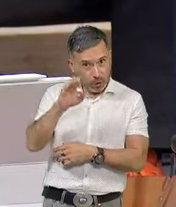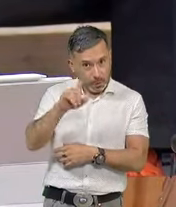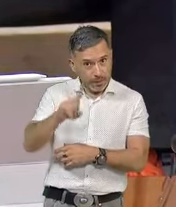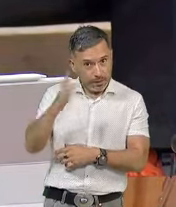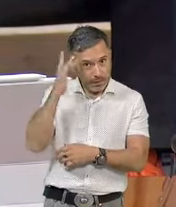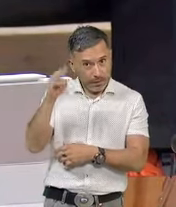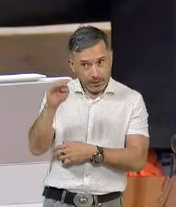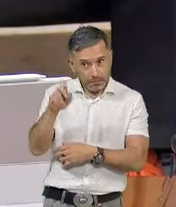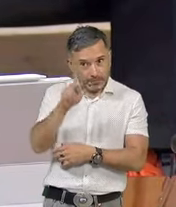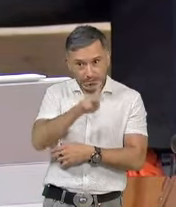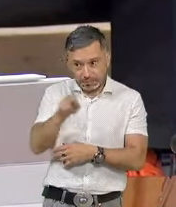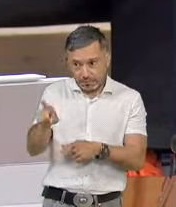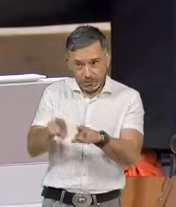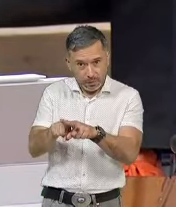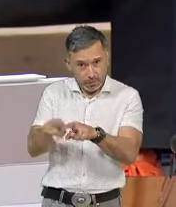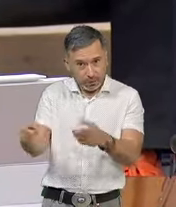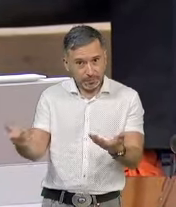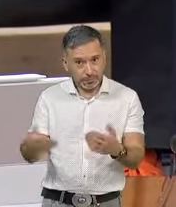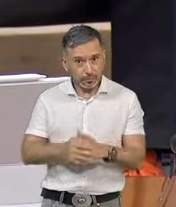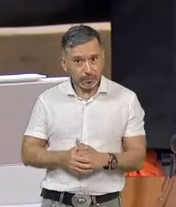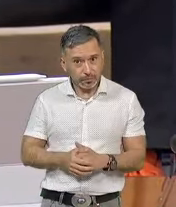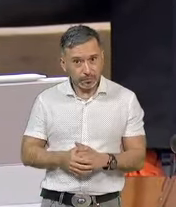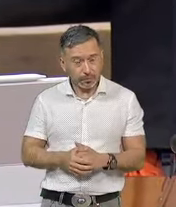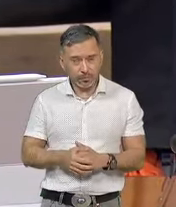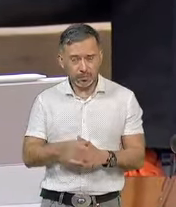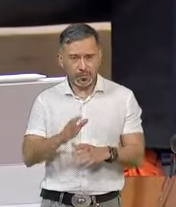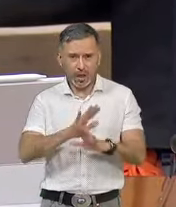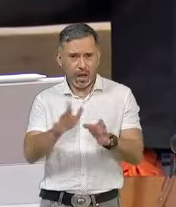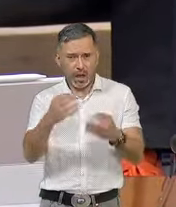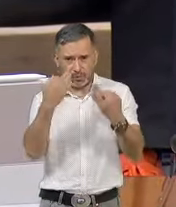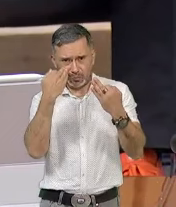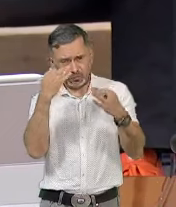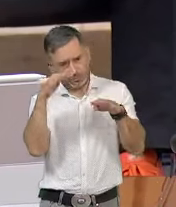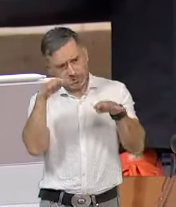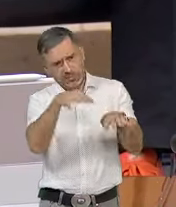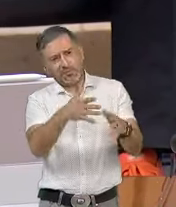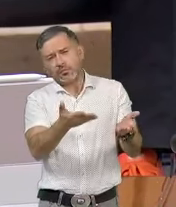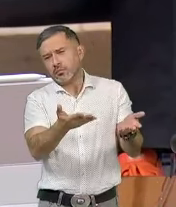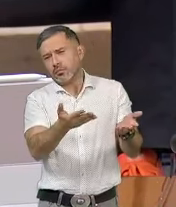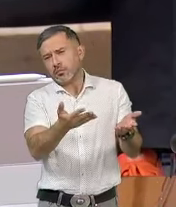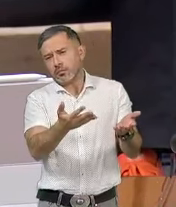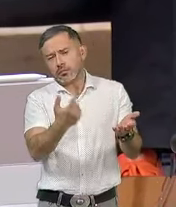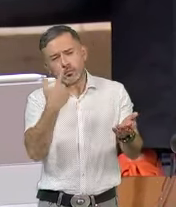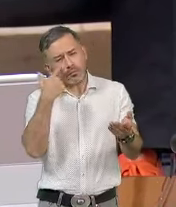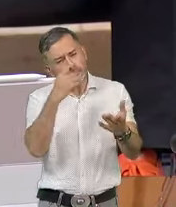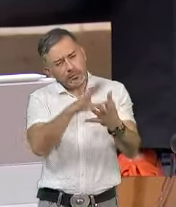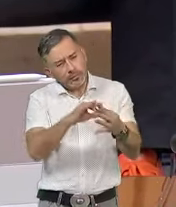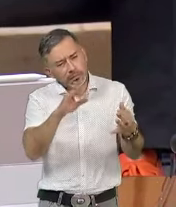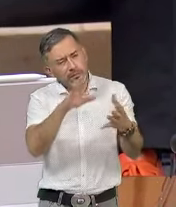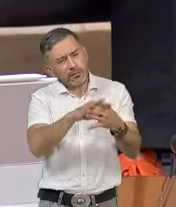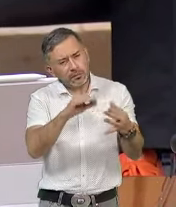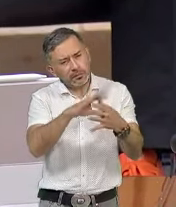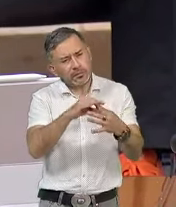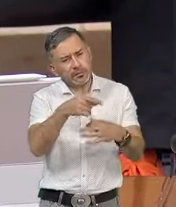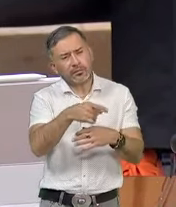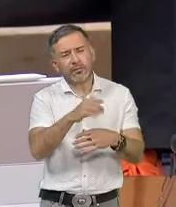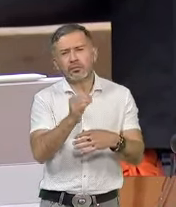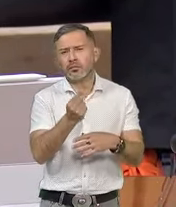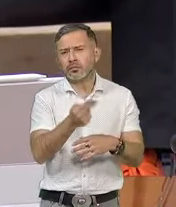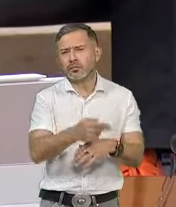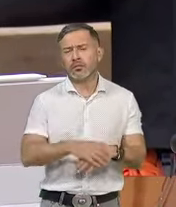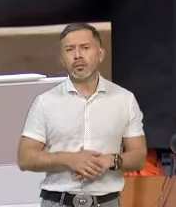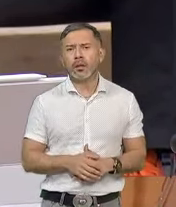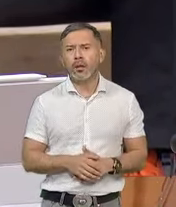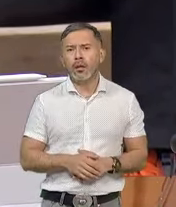entonces pues creo que ya quedaron demasiado exhibidos ya no conviene ni seguirle solo